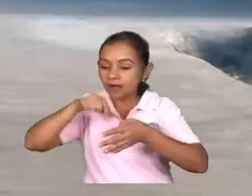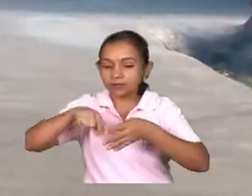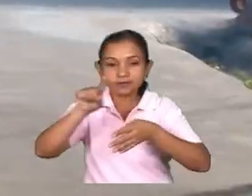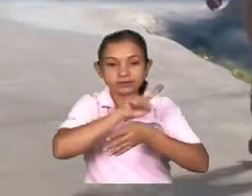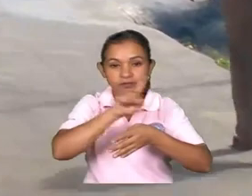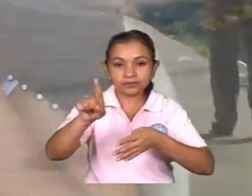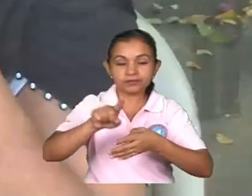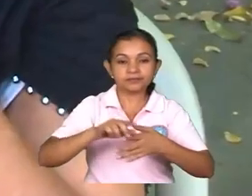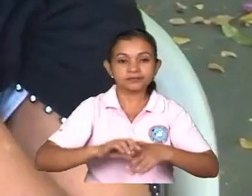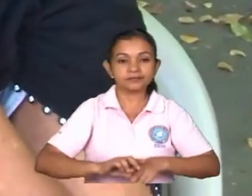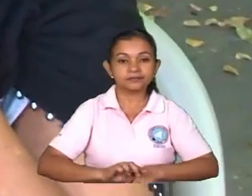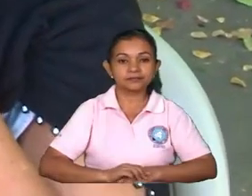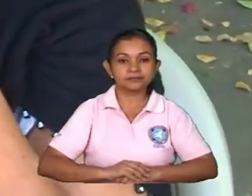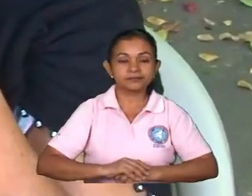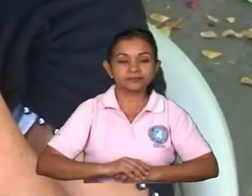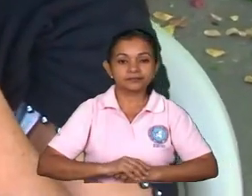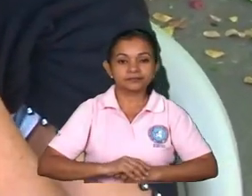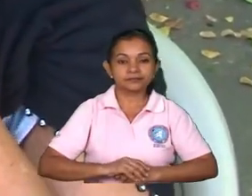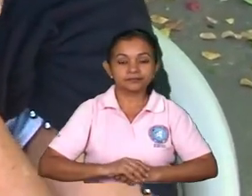criaderos.